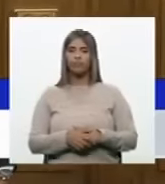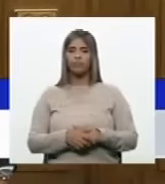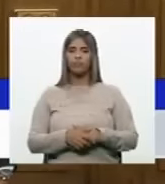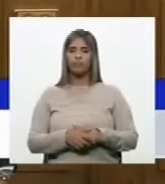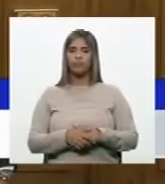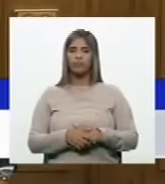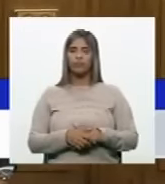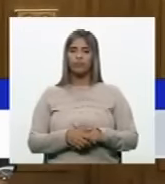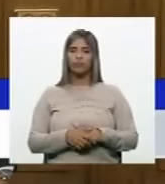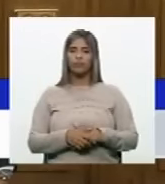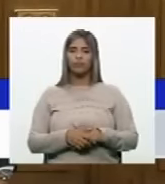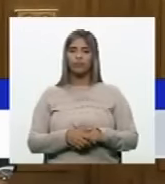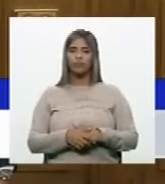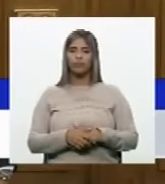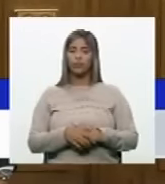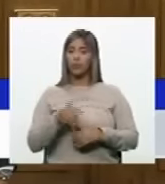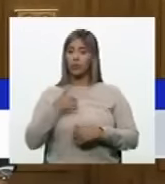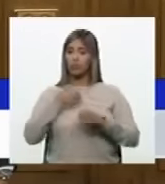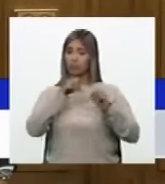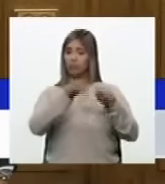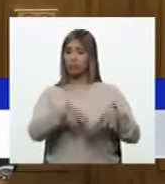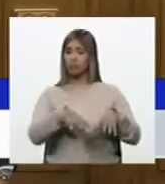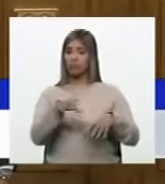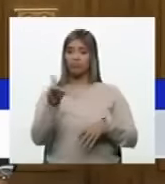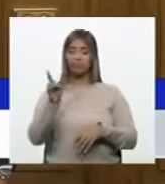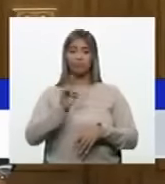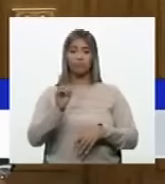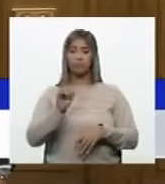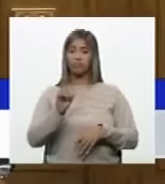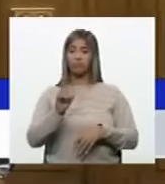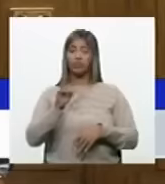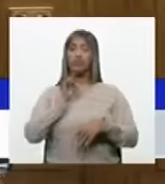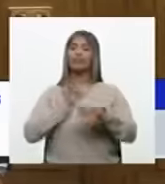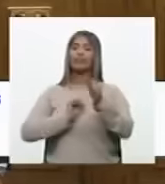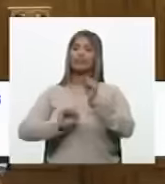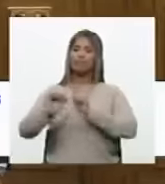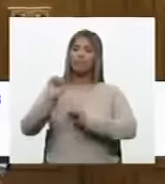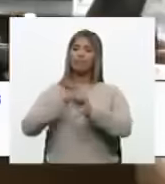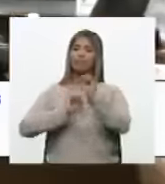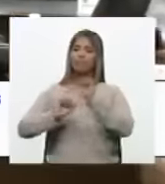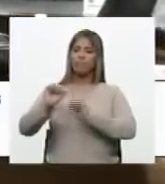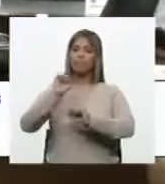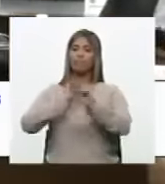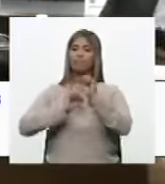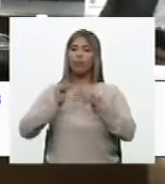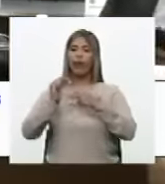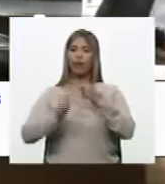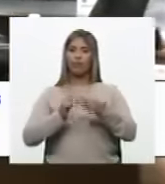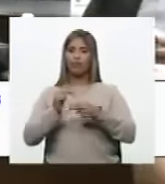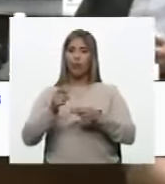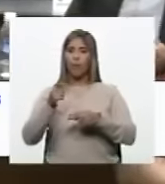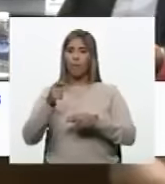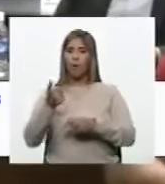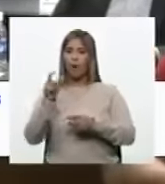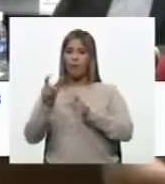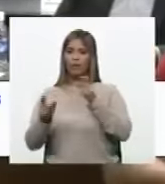No abandonamos y defendimos la revolución con los pocos que aquí